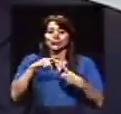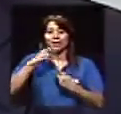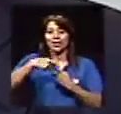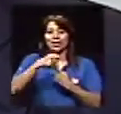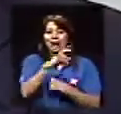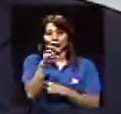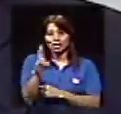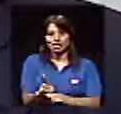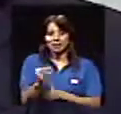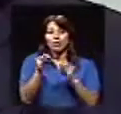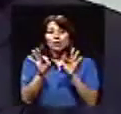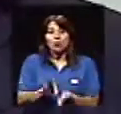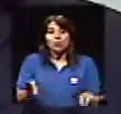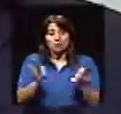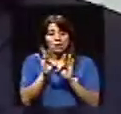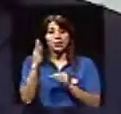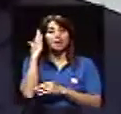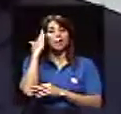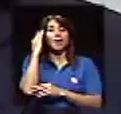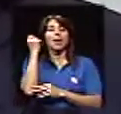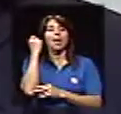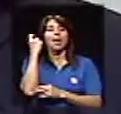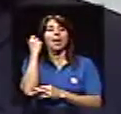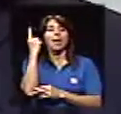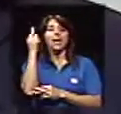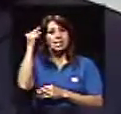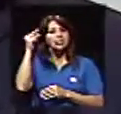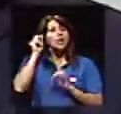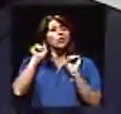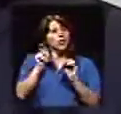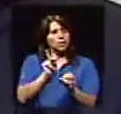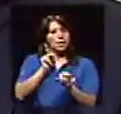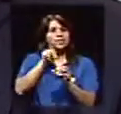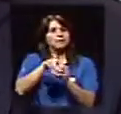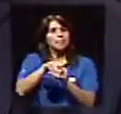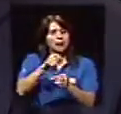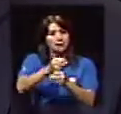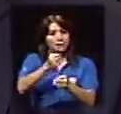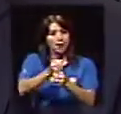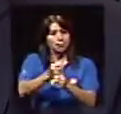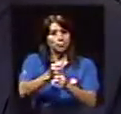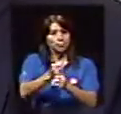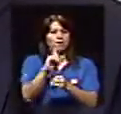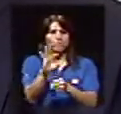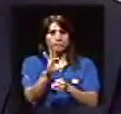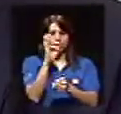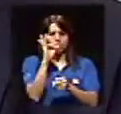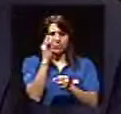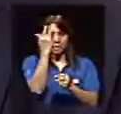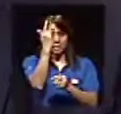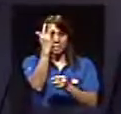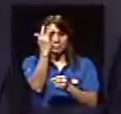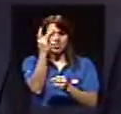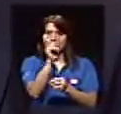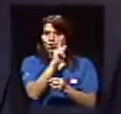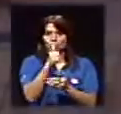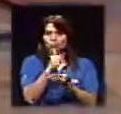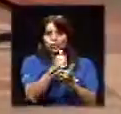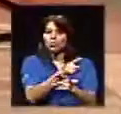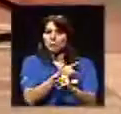entender cómo el Estado puede participar en la producción de una manera inteligente, sin generar subsidios, pero sí creando y promoviendo el